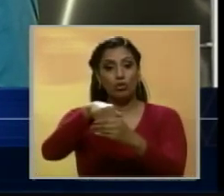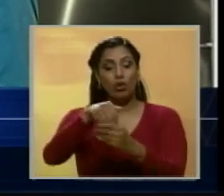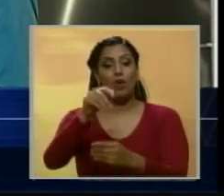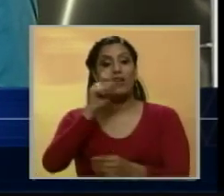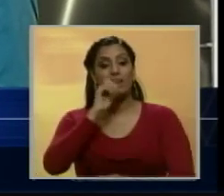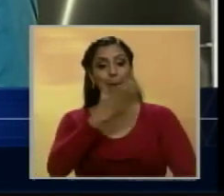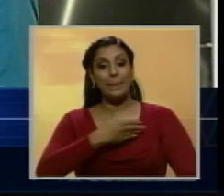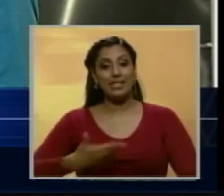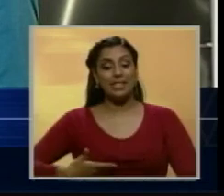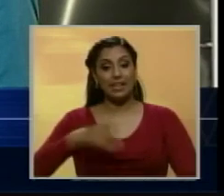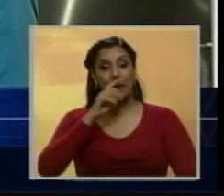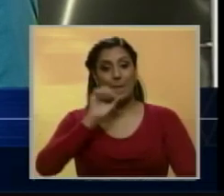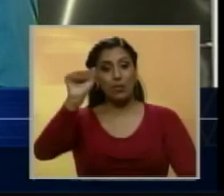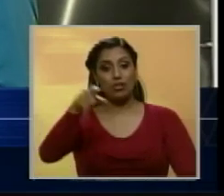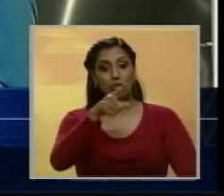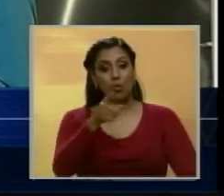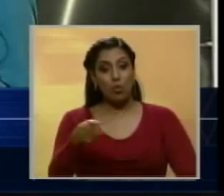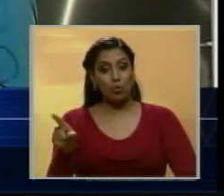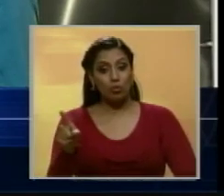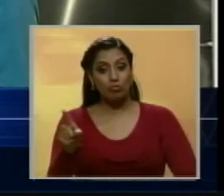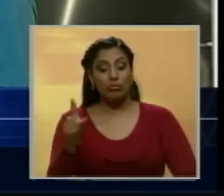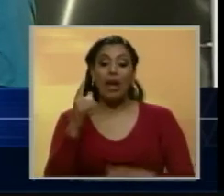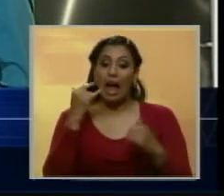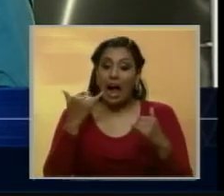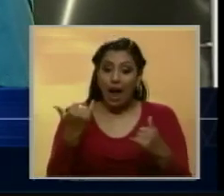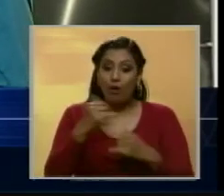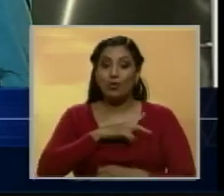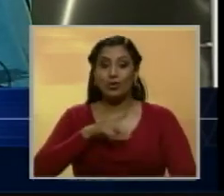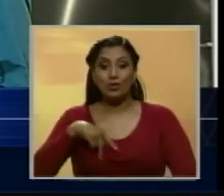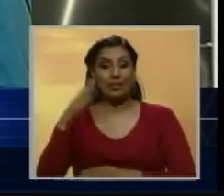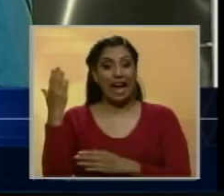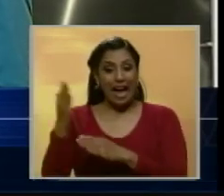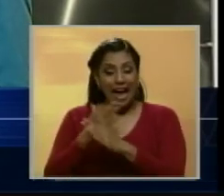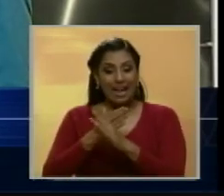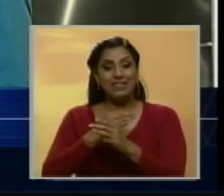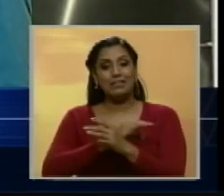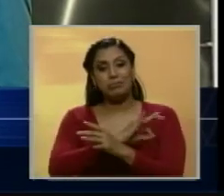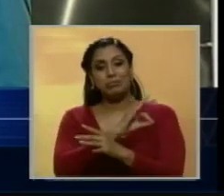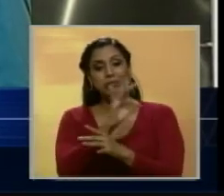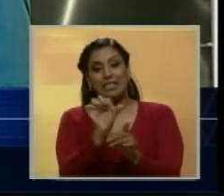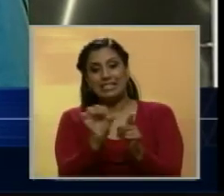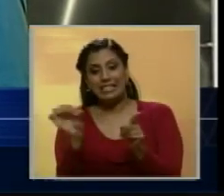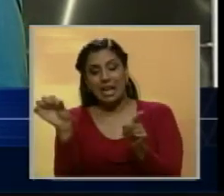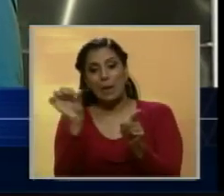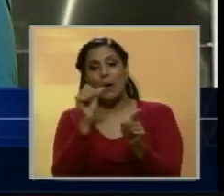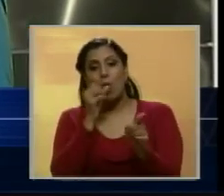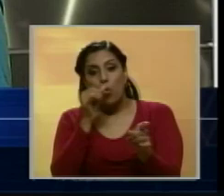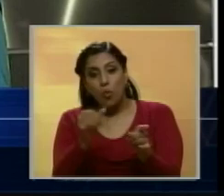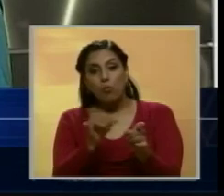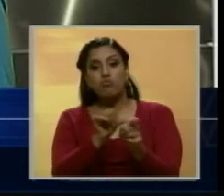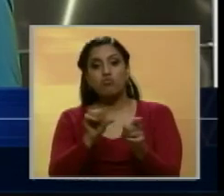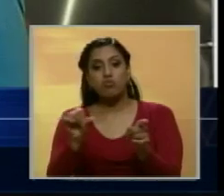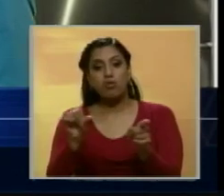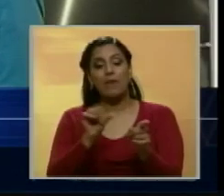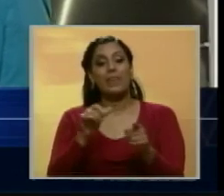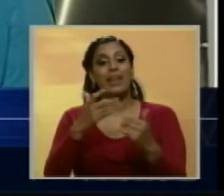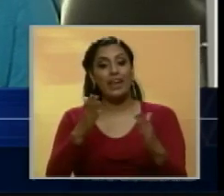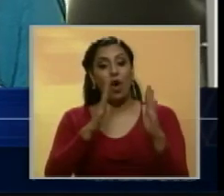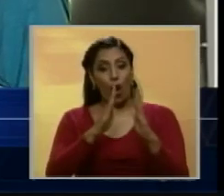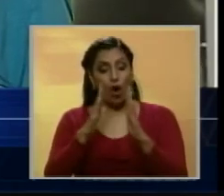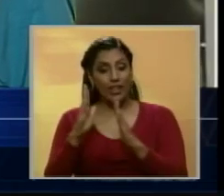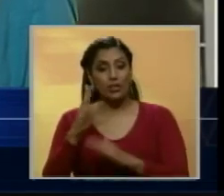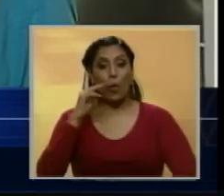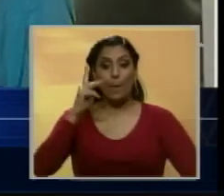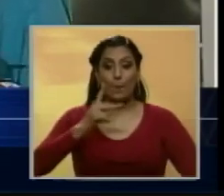del mandato presidencial. Como hemos venido informando a lo largo de esta semana, recordemos que la